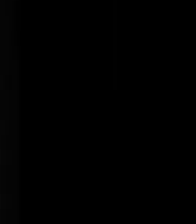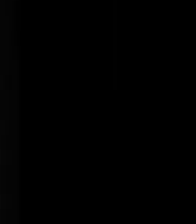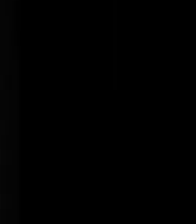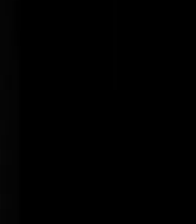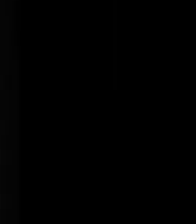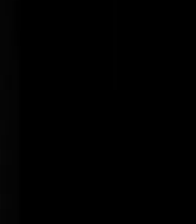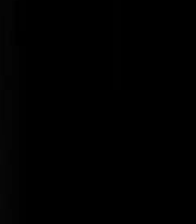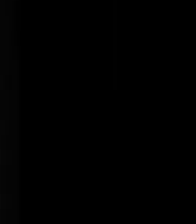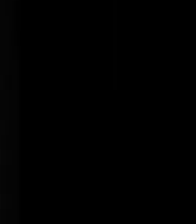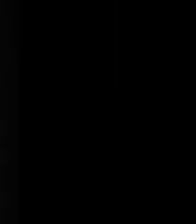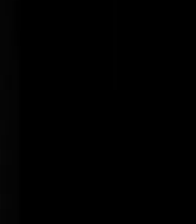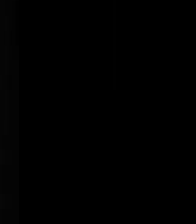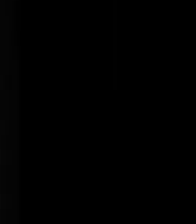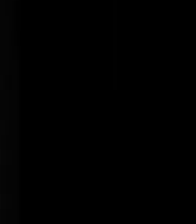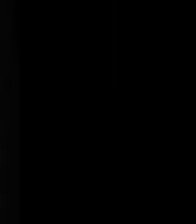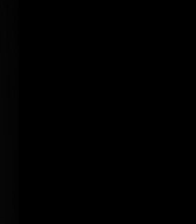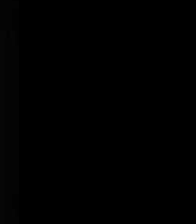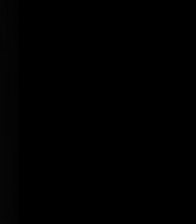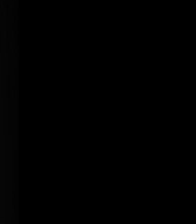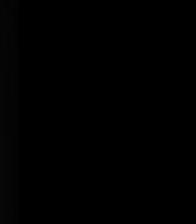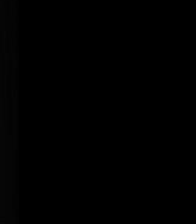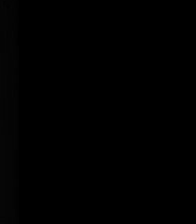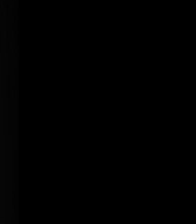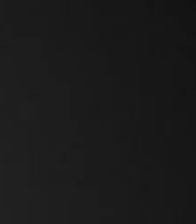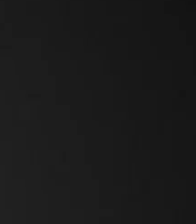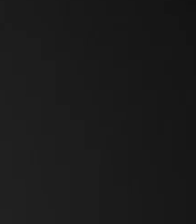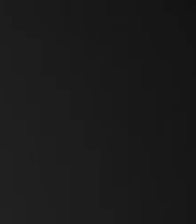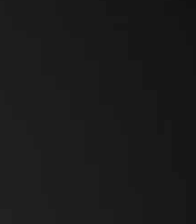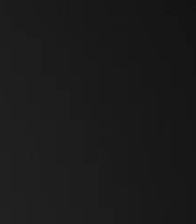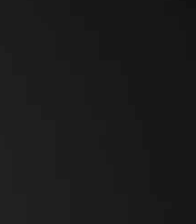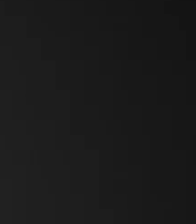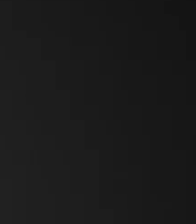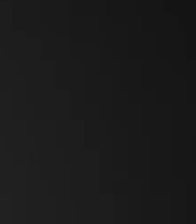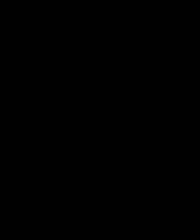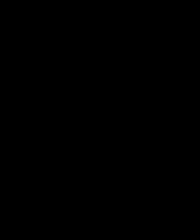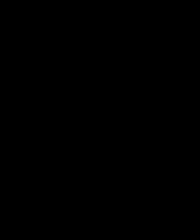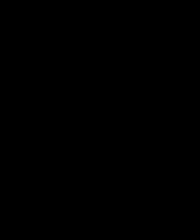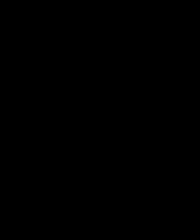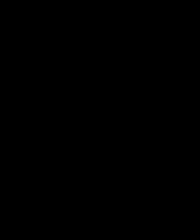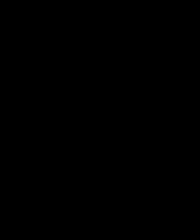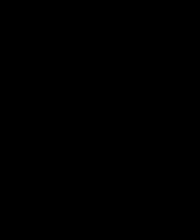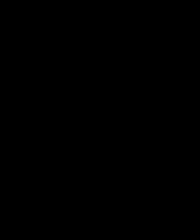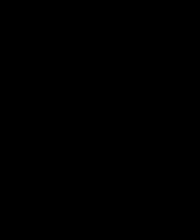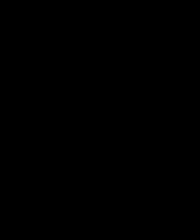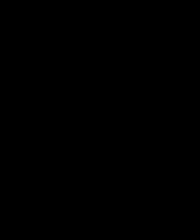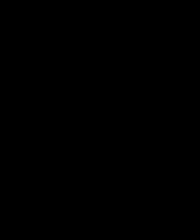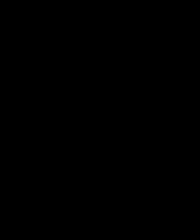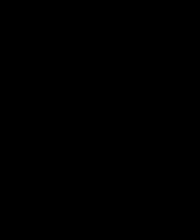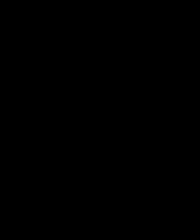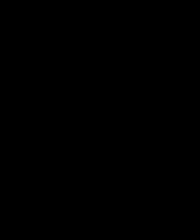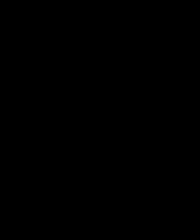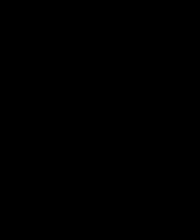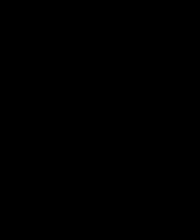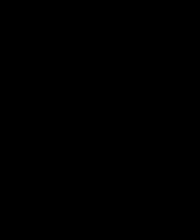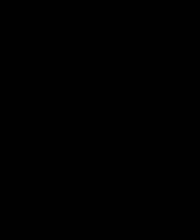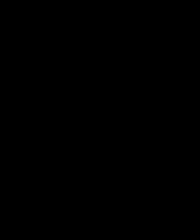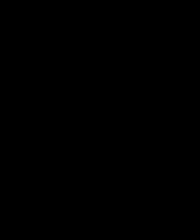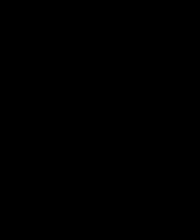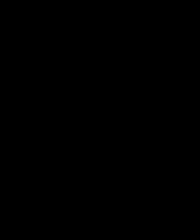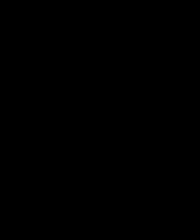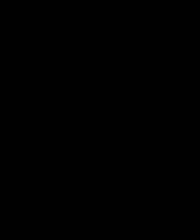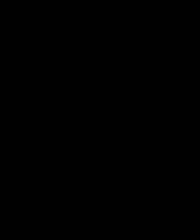Los sábados y domingos a las 8 de la mañana. Solo en 13, Costa Rica